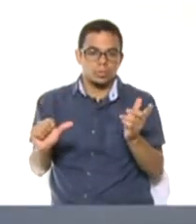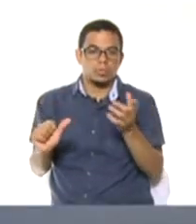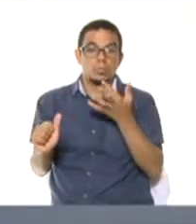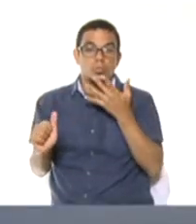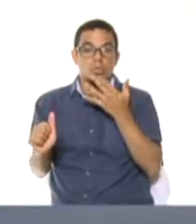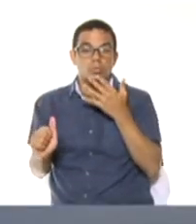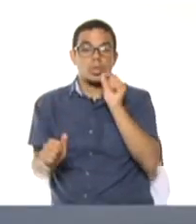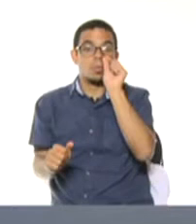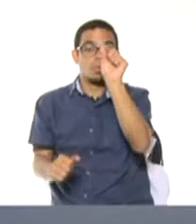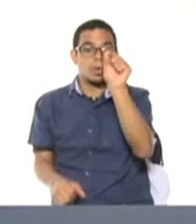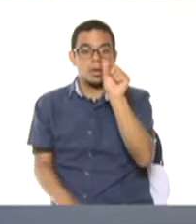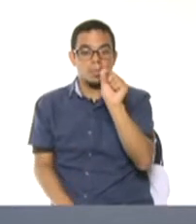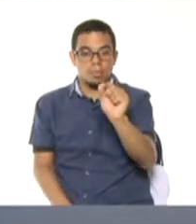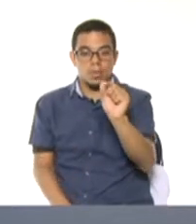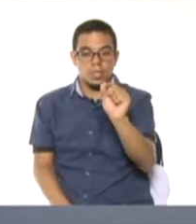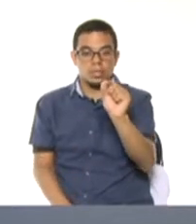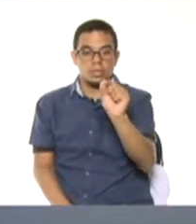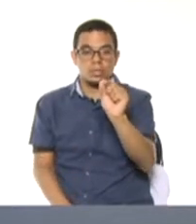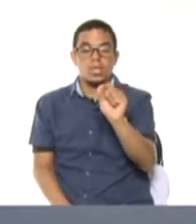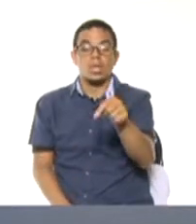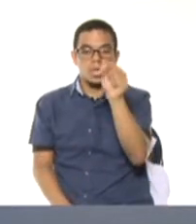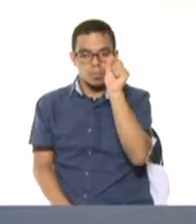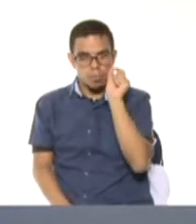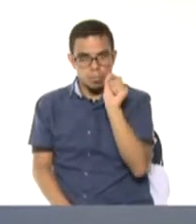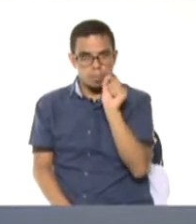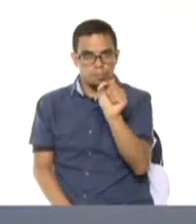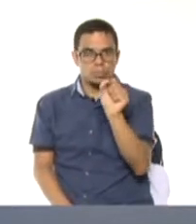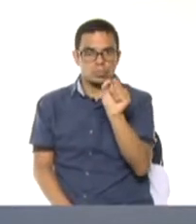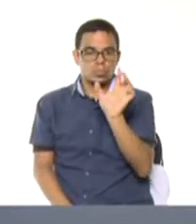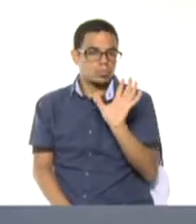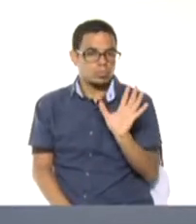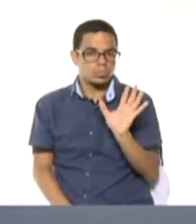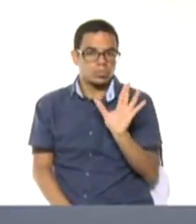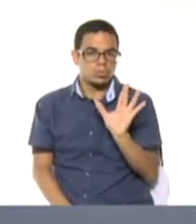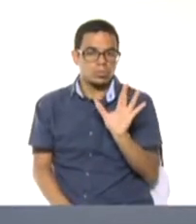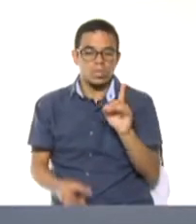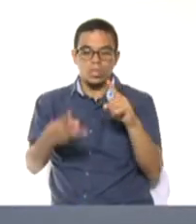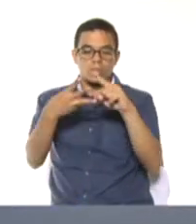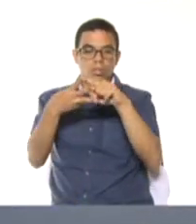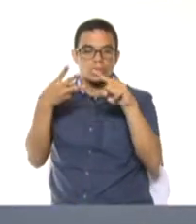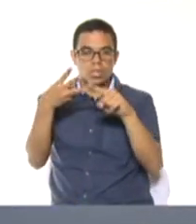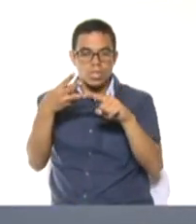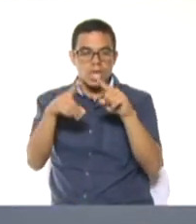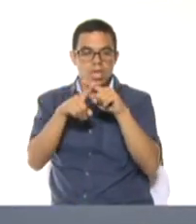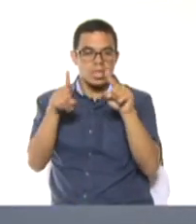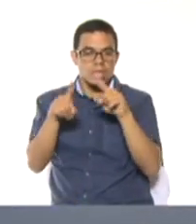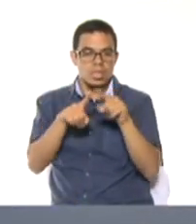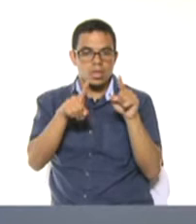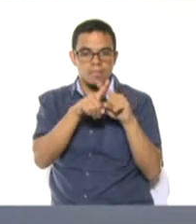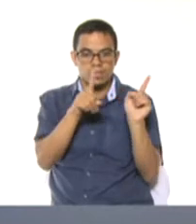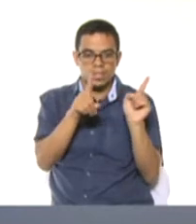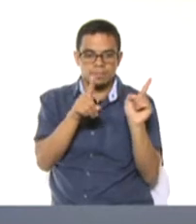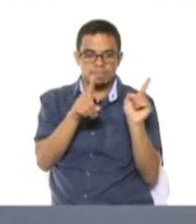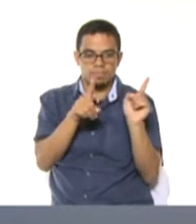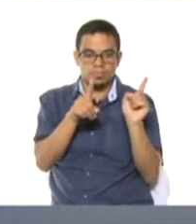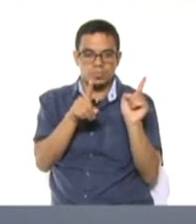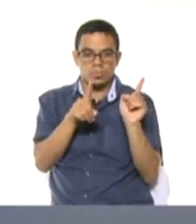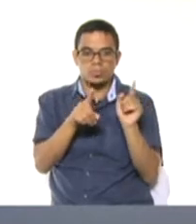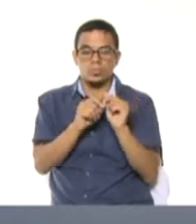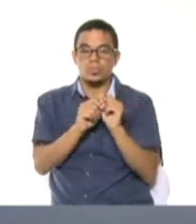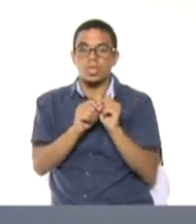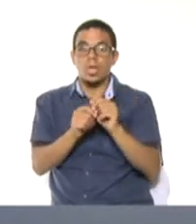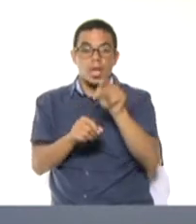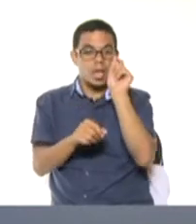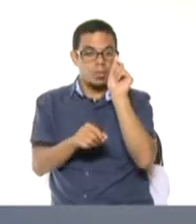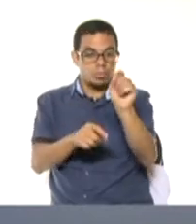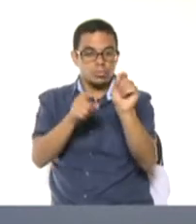puntos y nuestro punto que tenemos aquí. El punto, tenemos el punto seguido